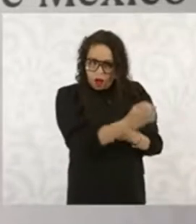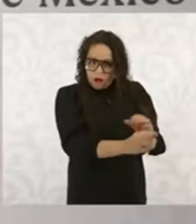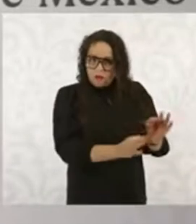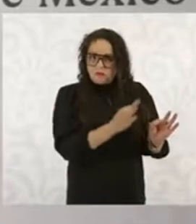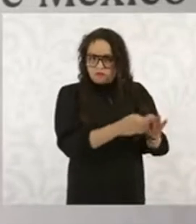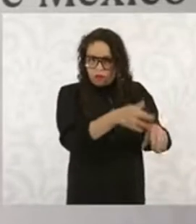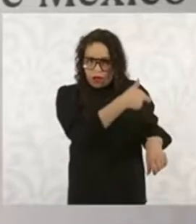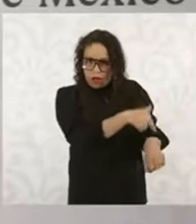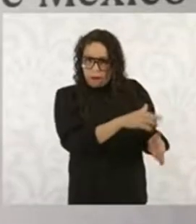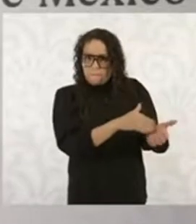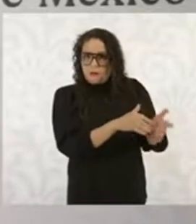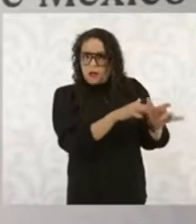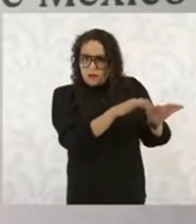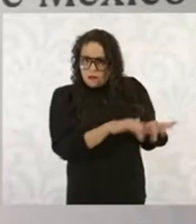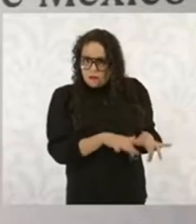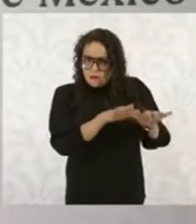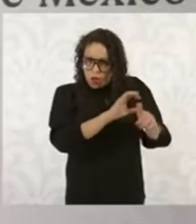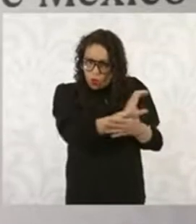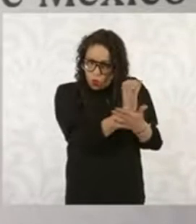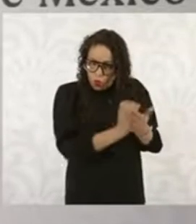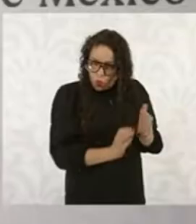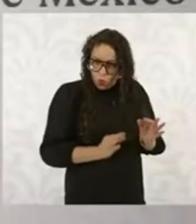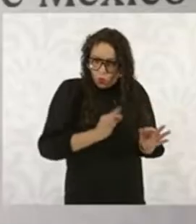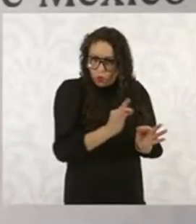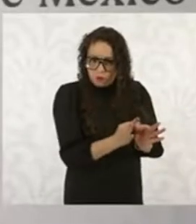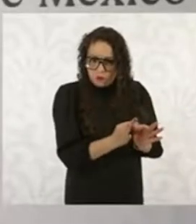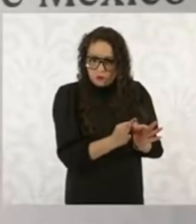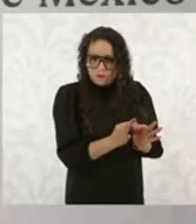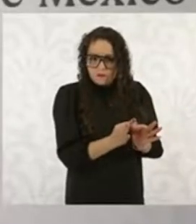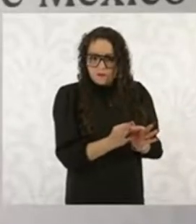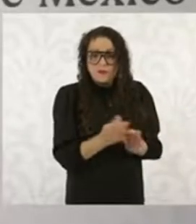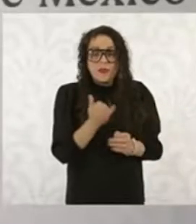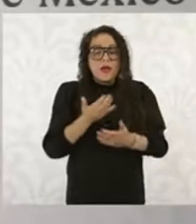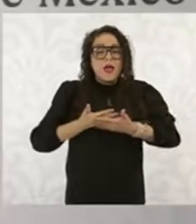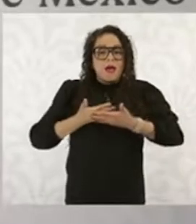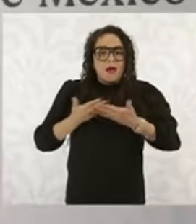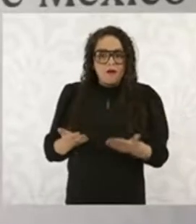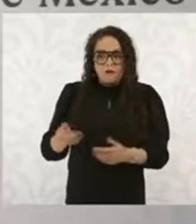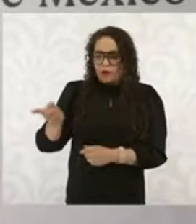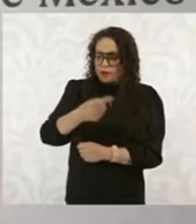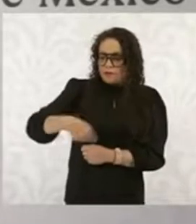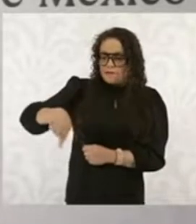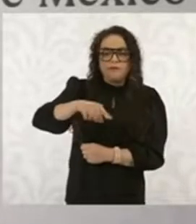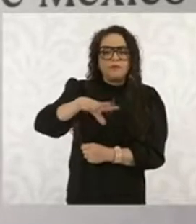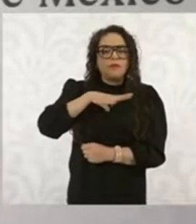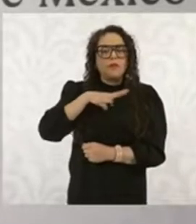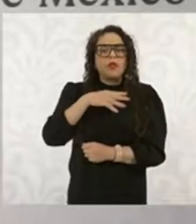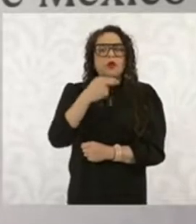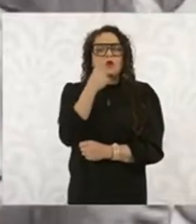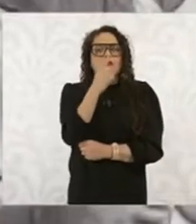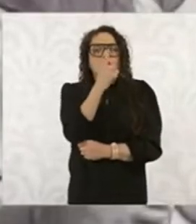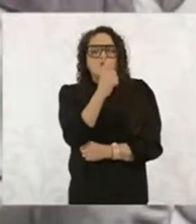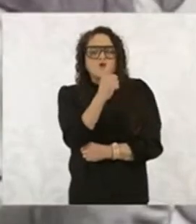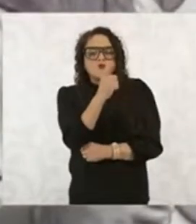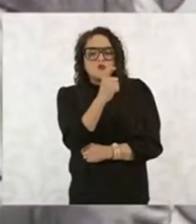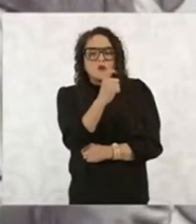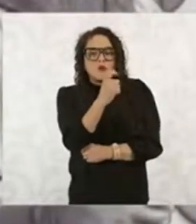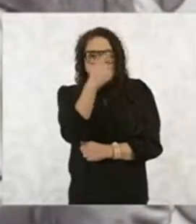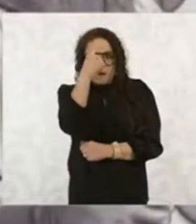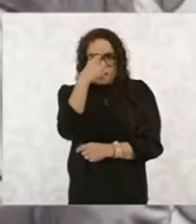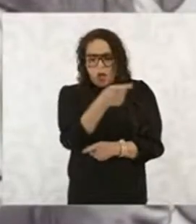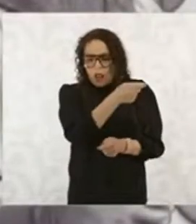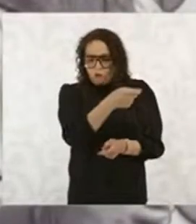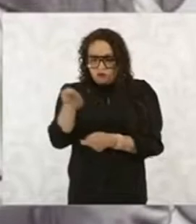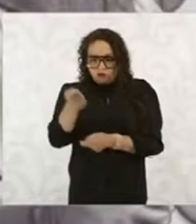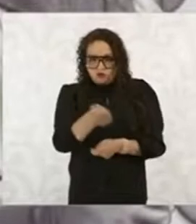es muy importante para todos los pequeños productores que tienen un pozo o algún uso de agua de riego,